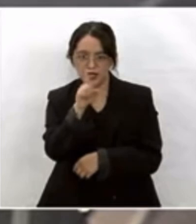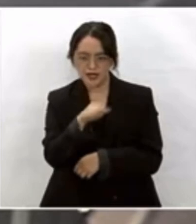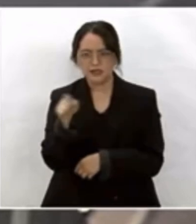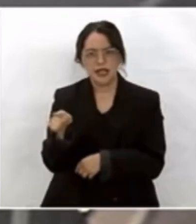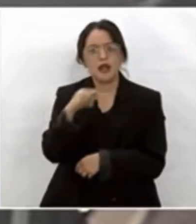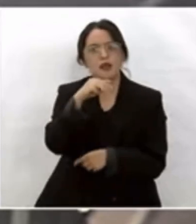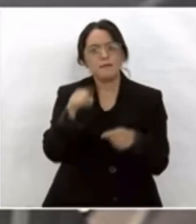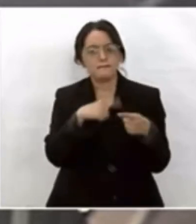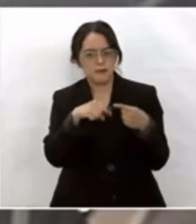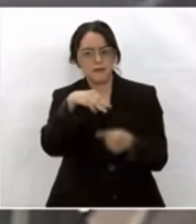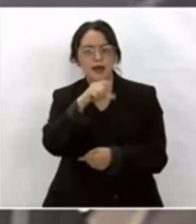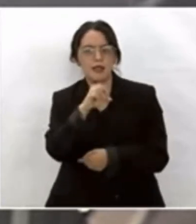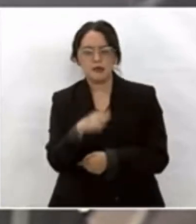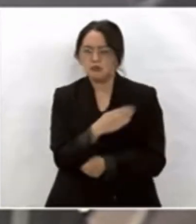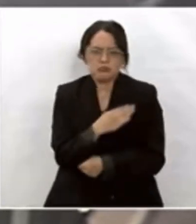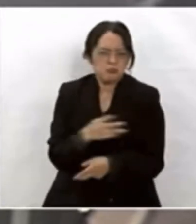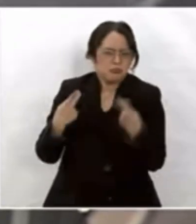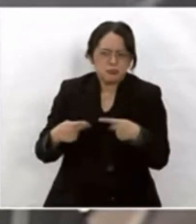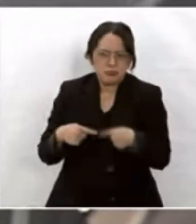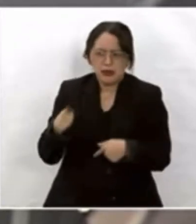apóstol de la democracia.